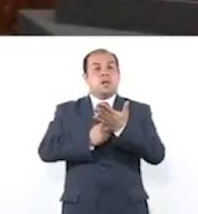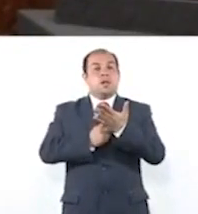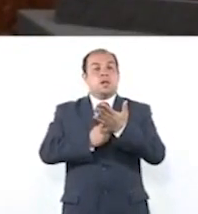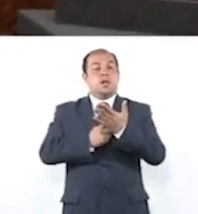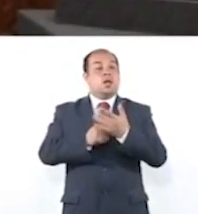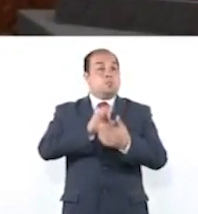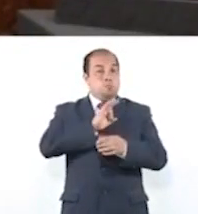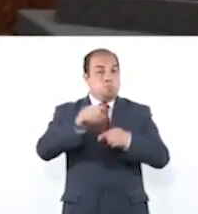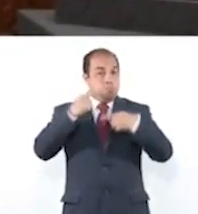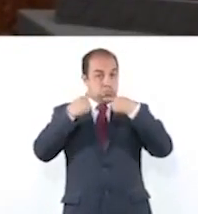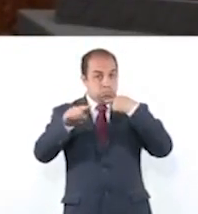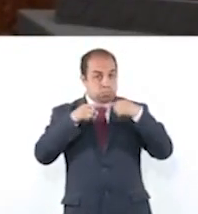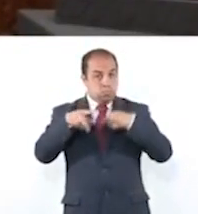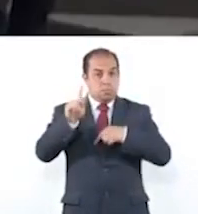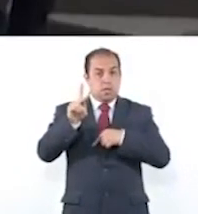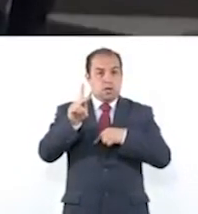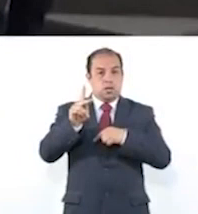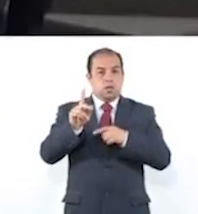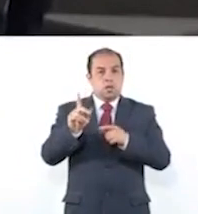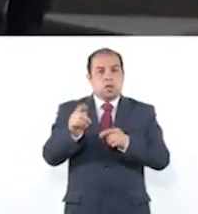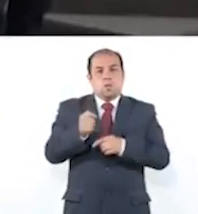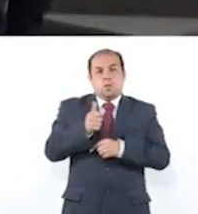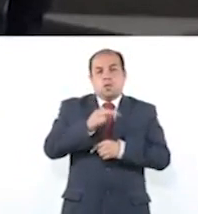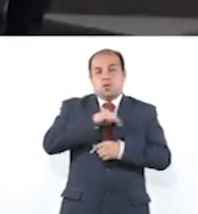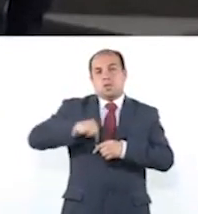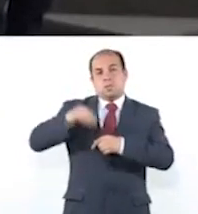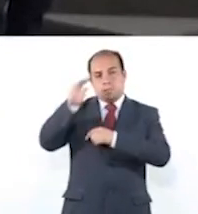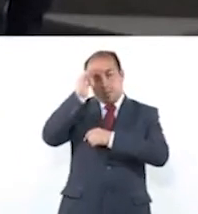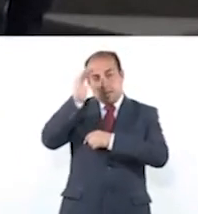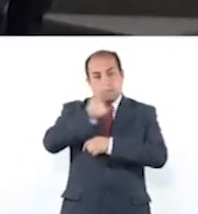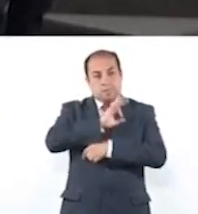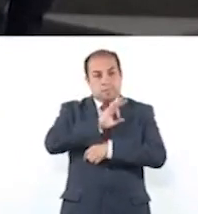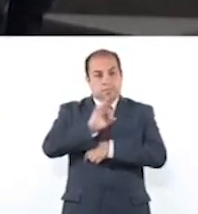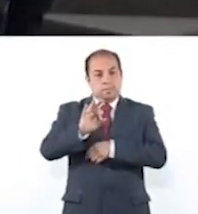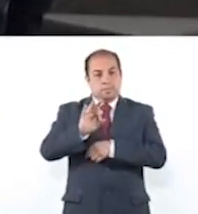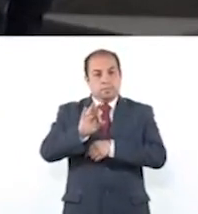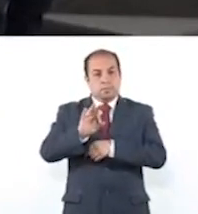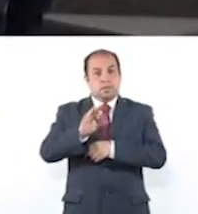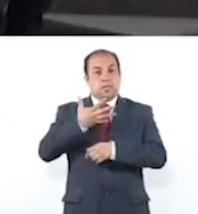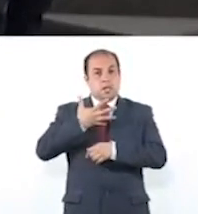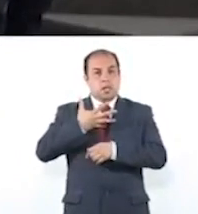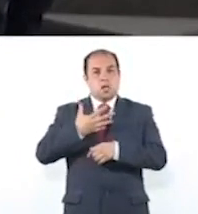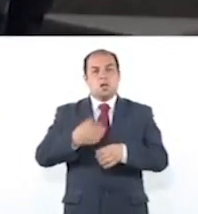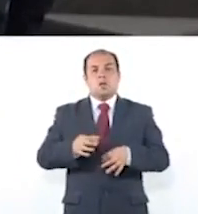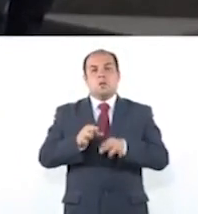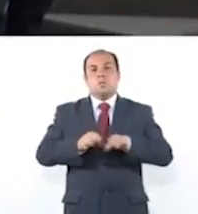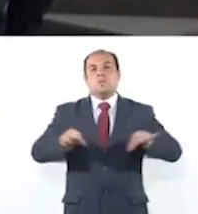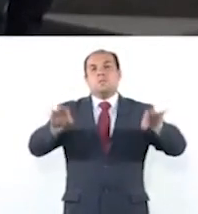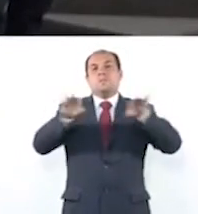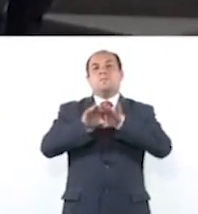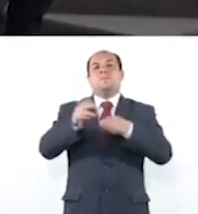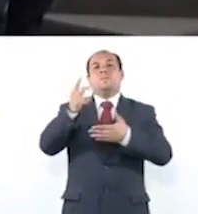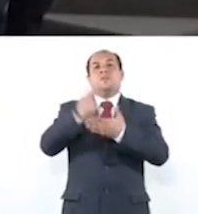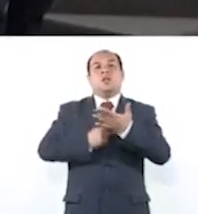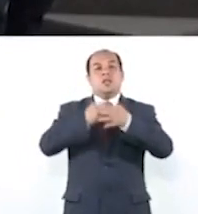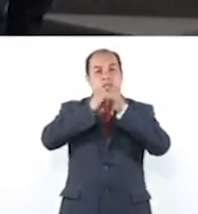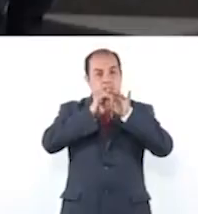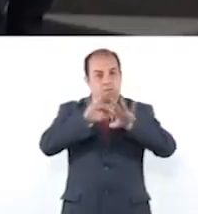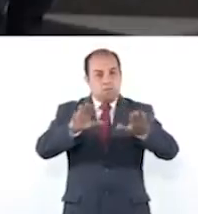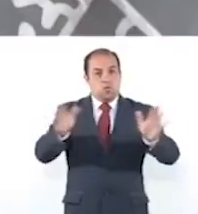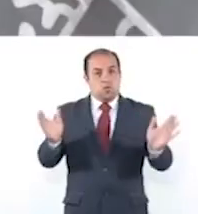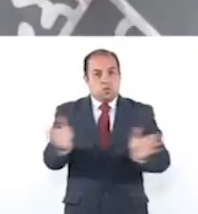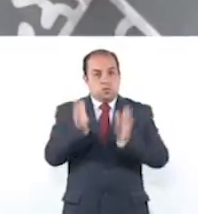conversaciones, pero está un poco lo que pensamos que puede ser el gran plan de fomento a la lectura de la Ciudad de